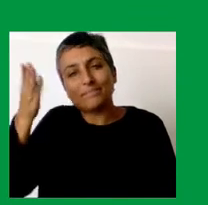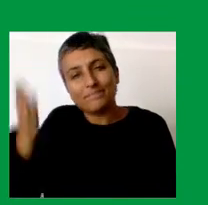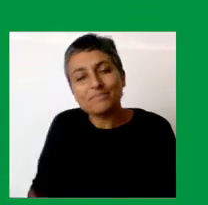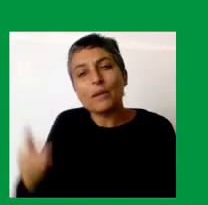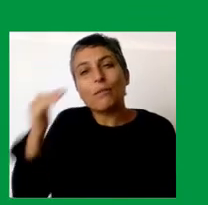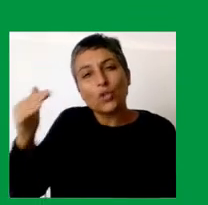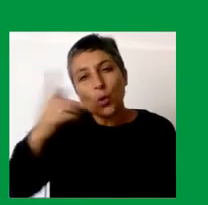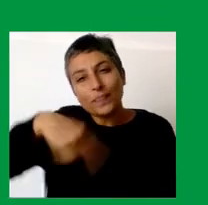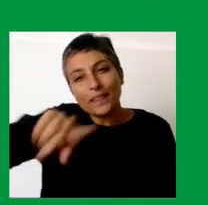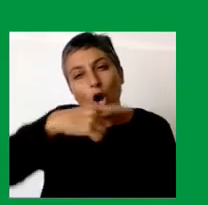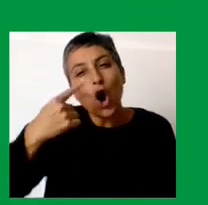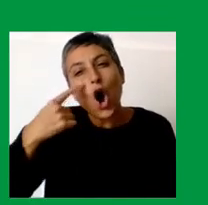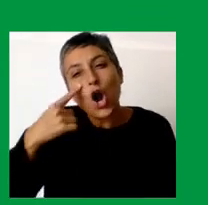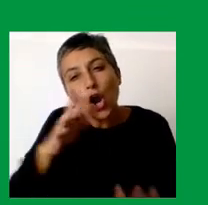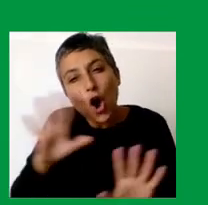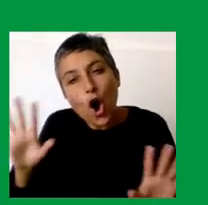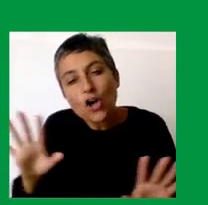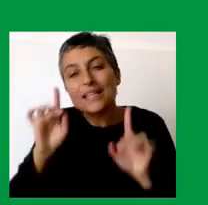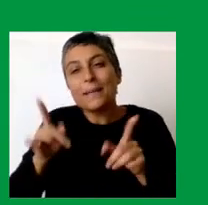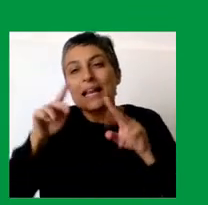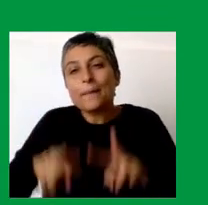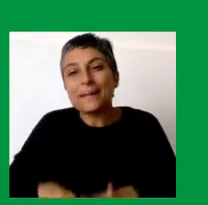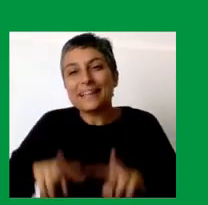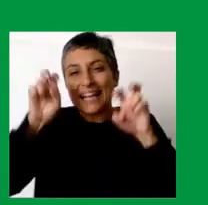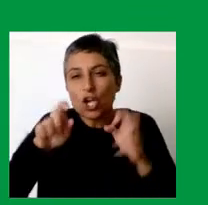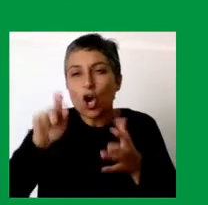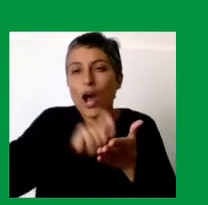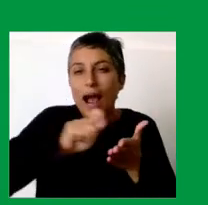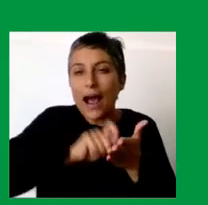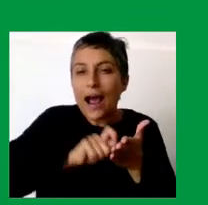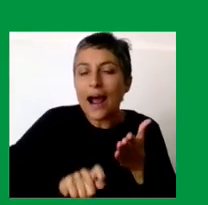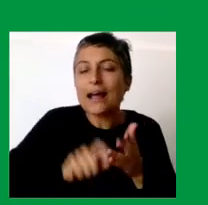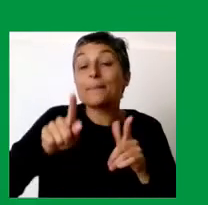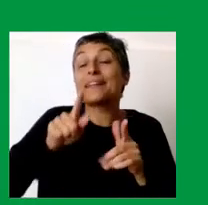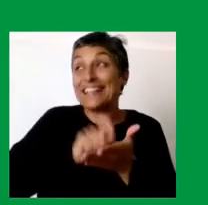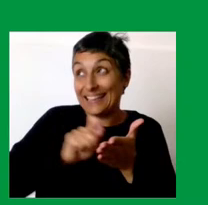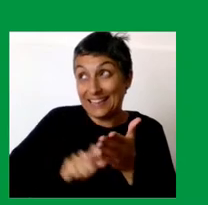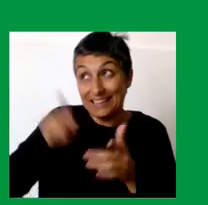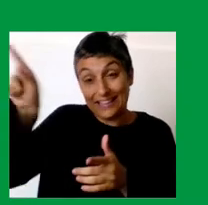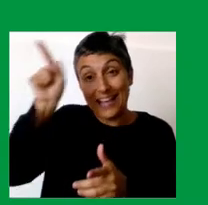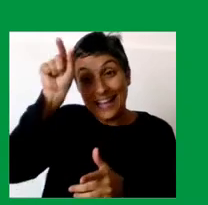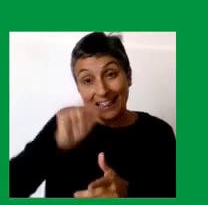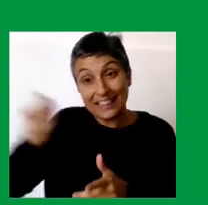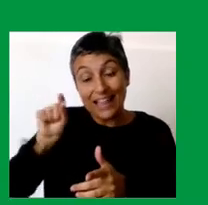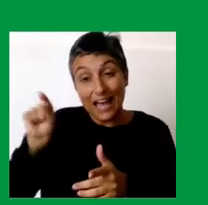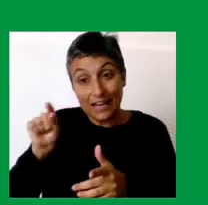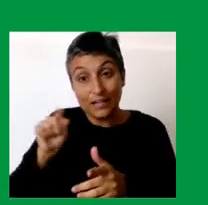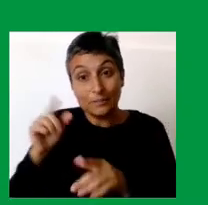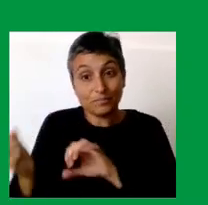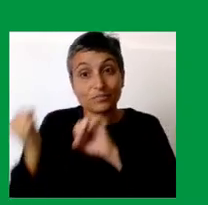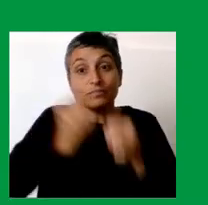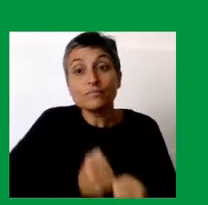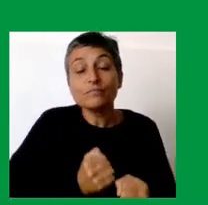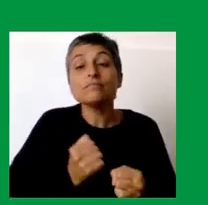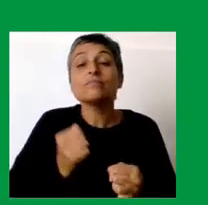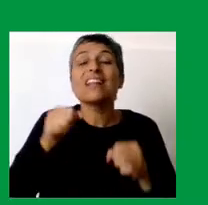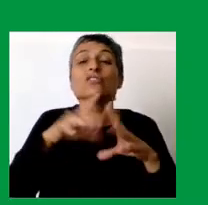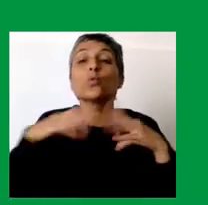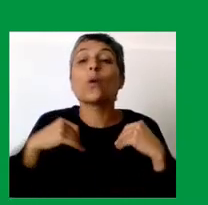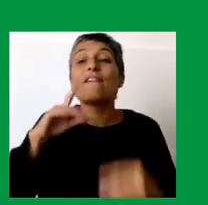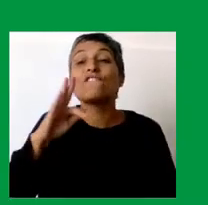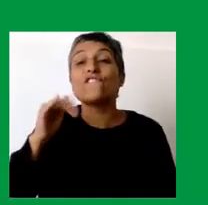ahí conocen, investigador, dramaturgo, escritor italiano, fundador de las escuelas Holden, que